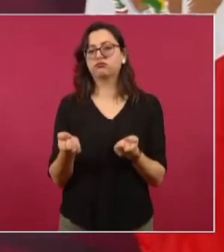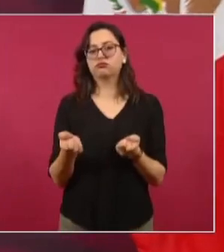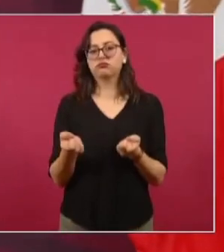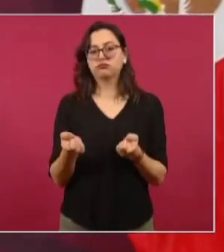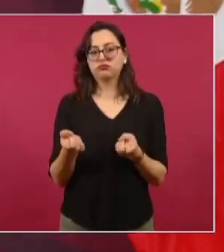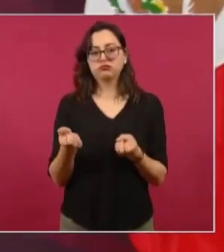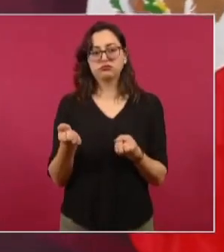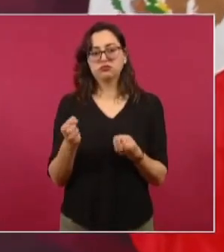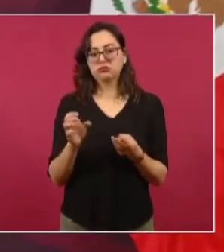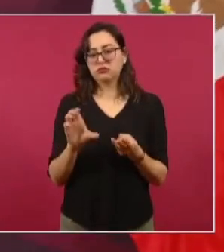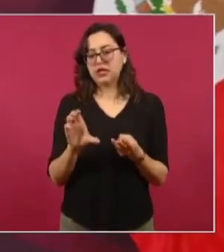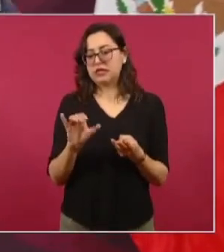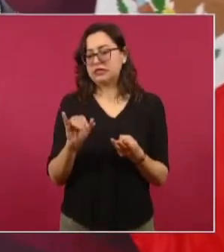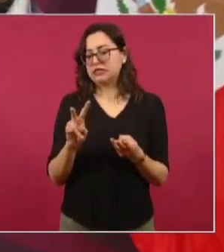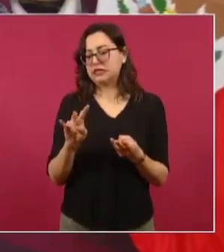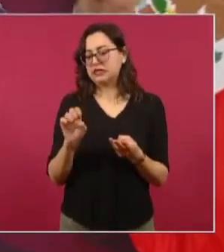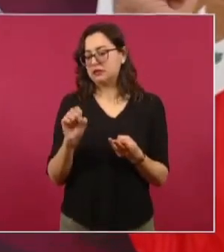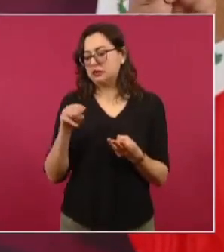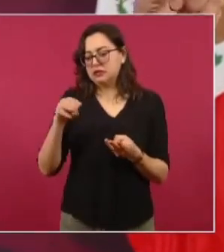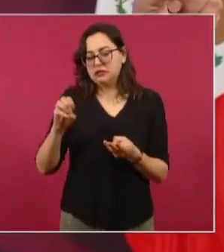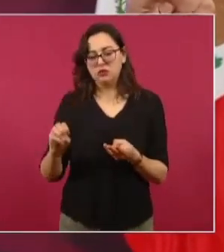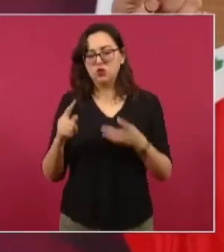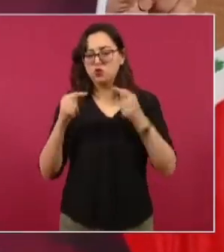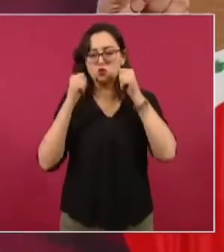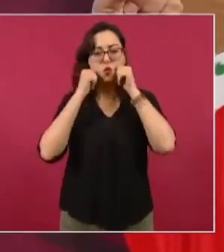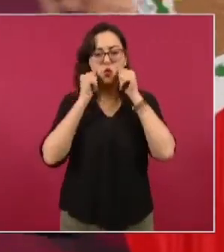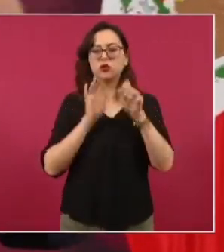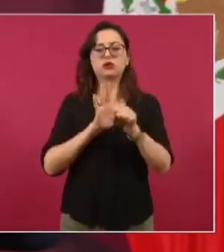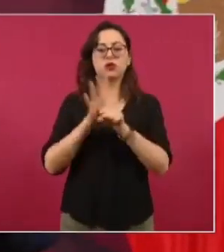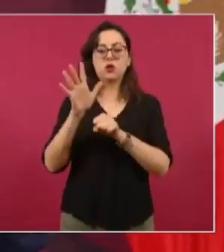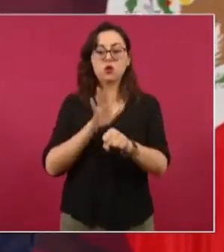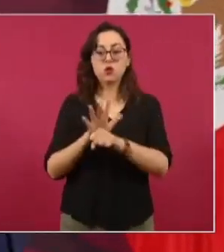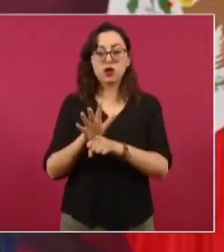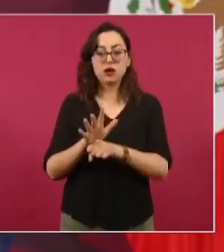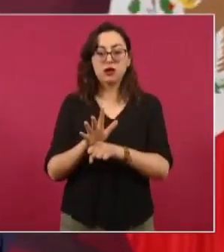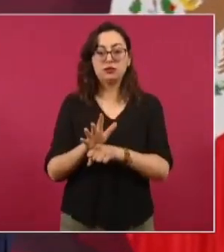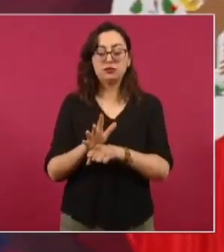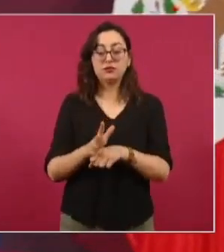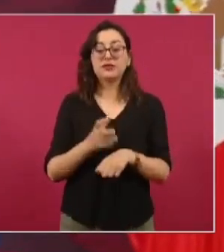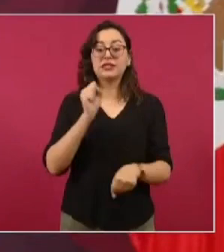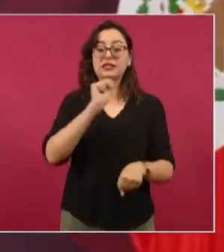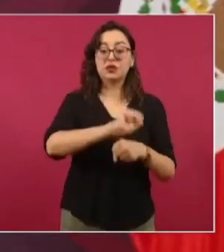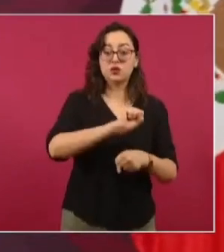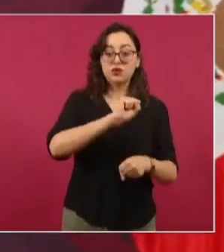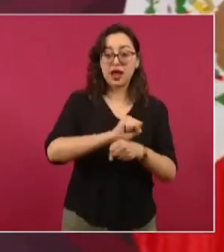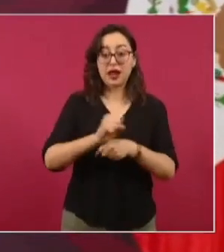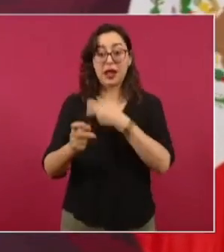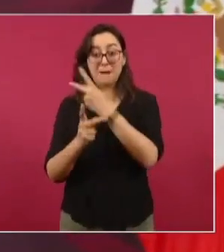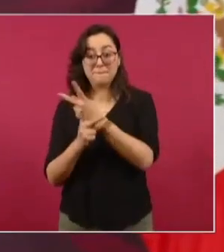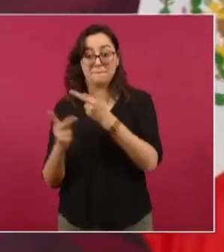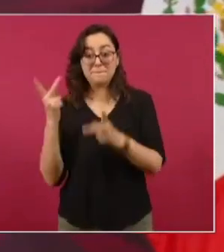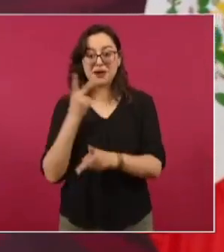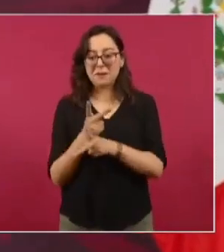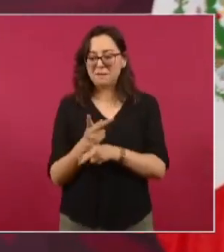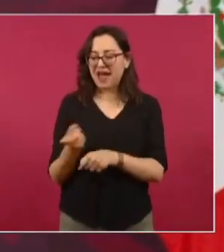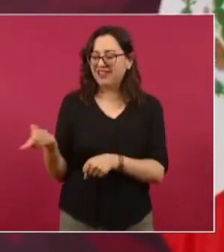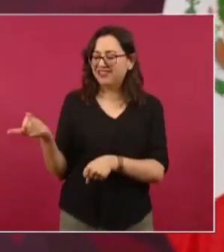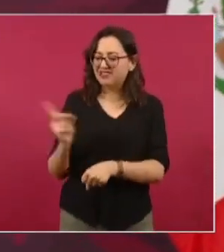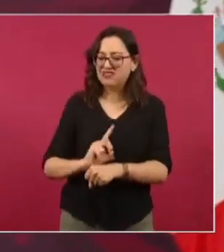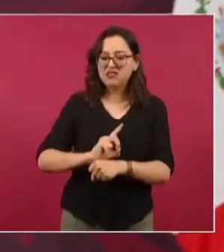civismo la clase que corresponda en secundaria y preparatoria se dé